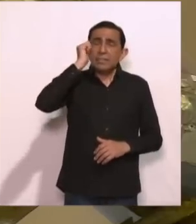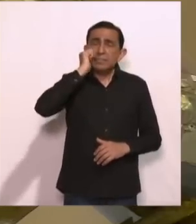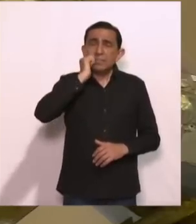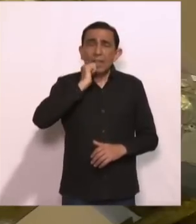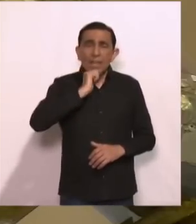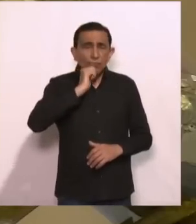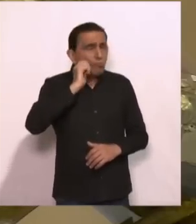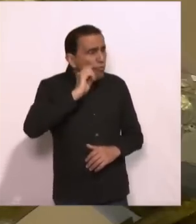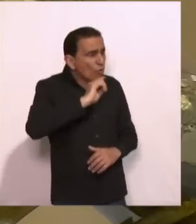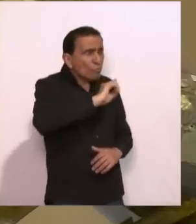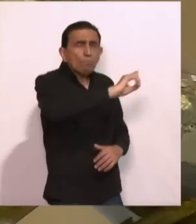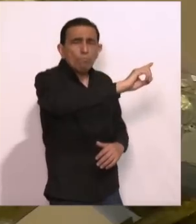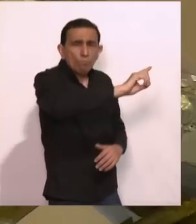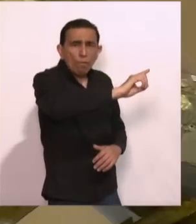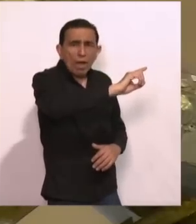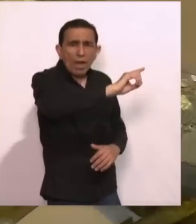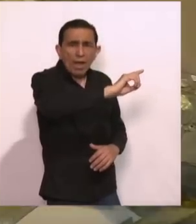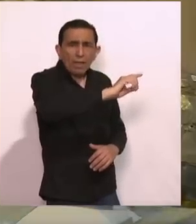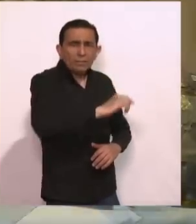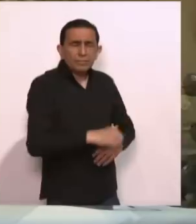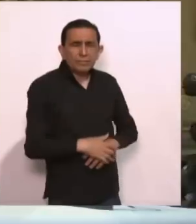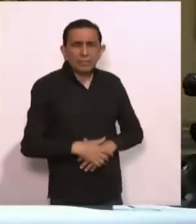en nombre del